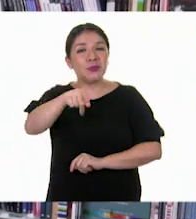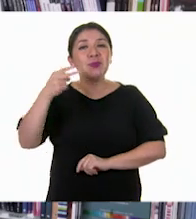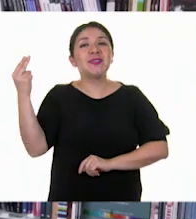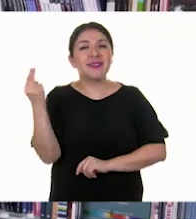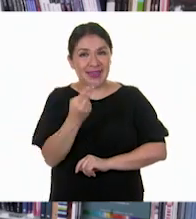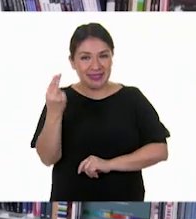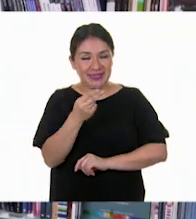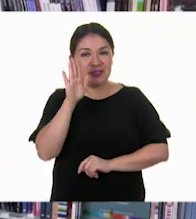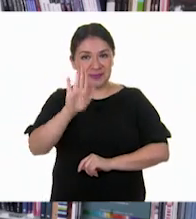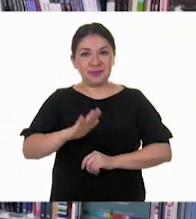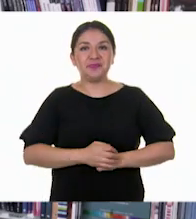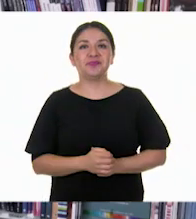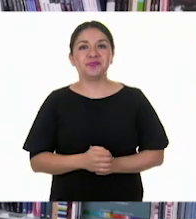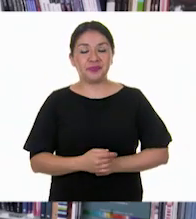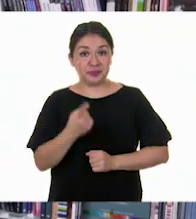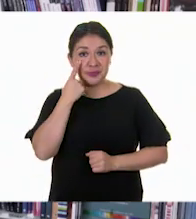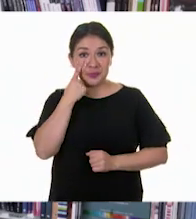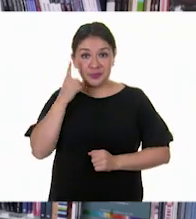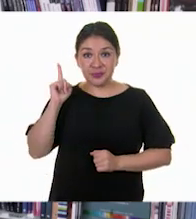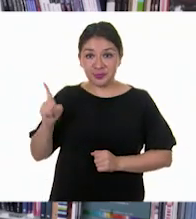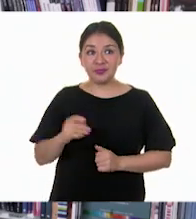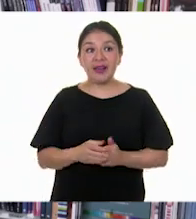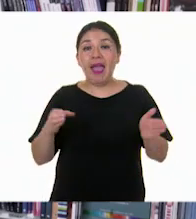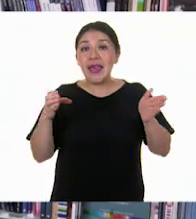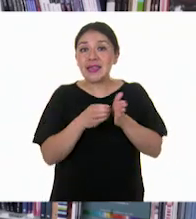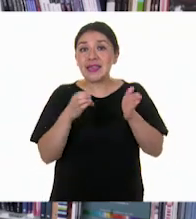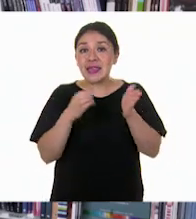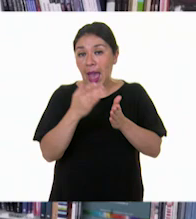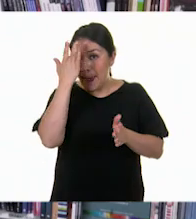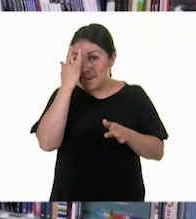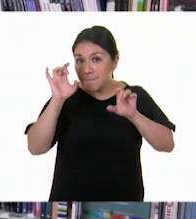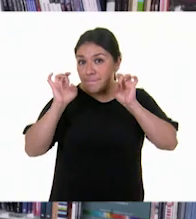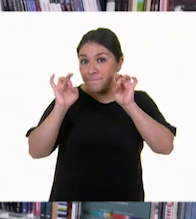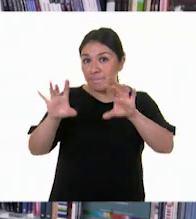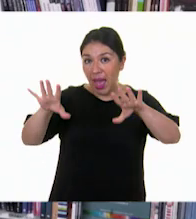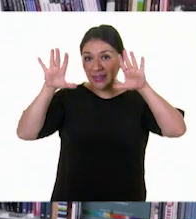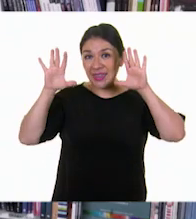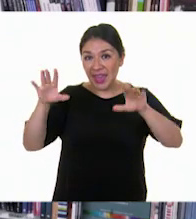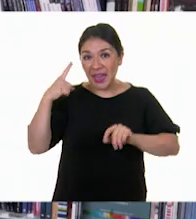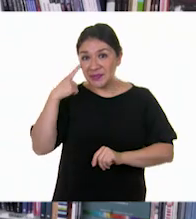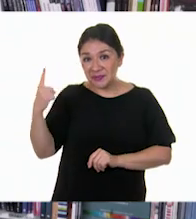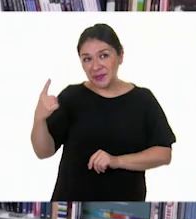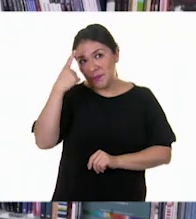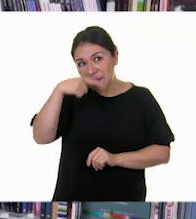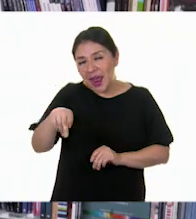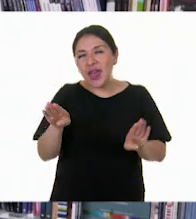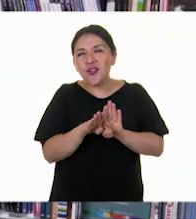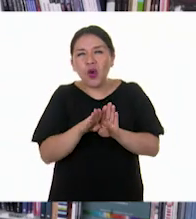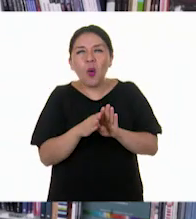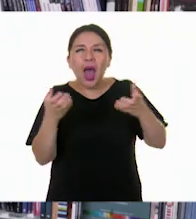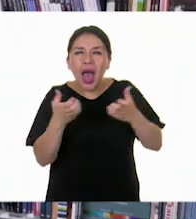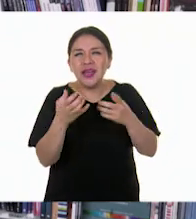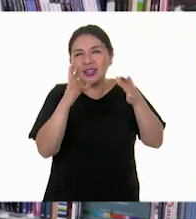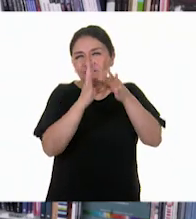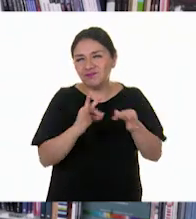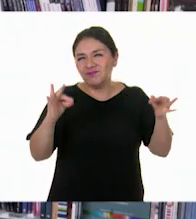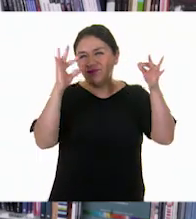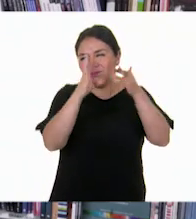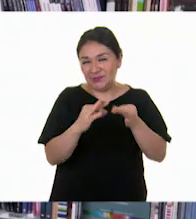necesidad. Sacaremos la caja mágica de las estrategias narrativas.